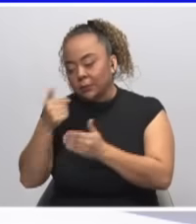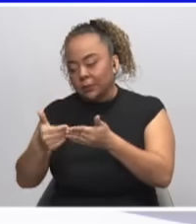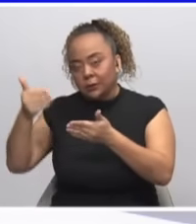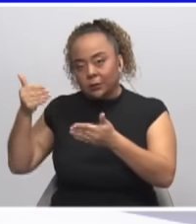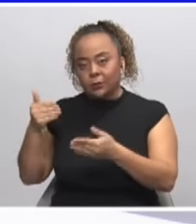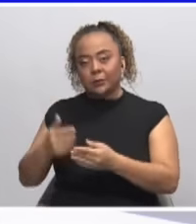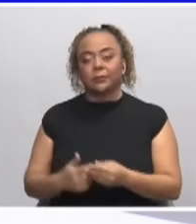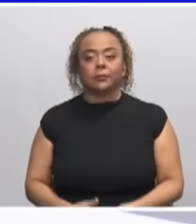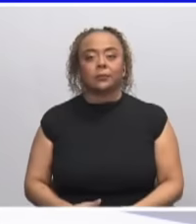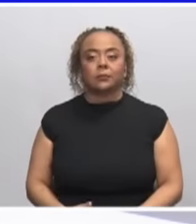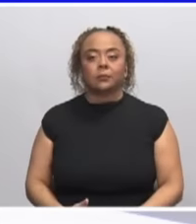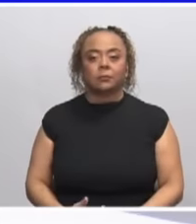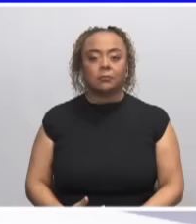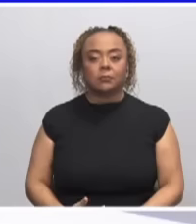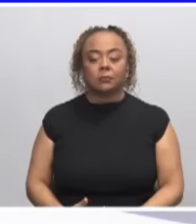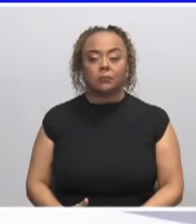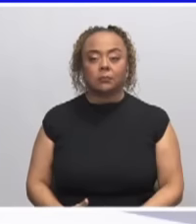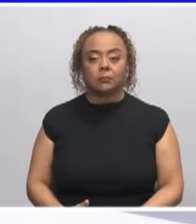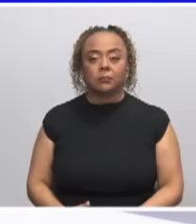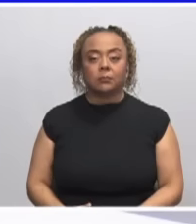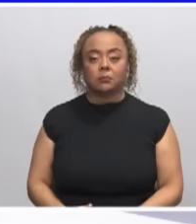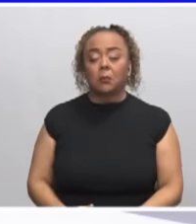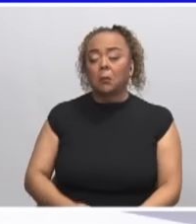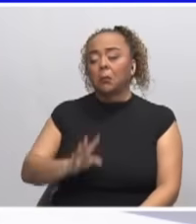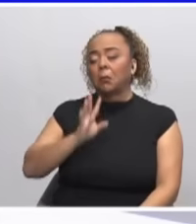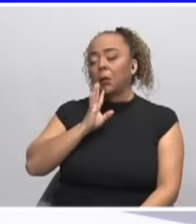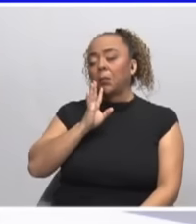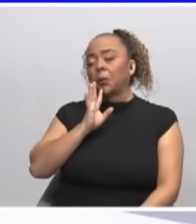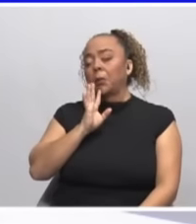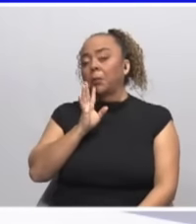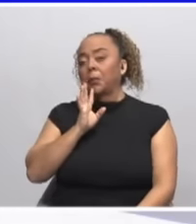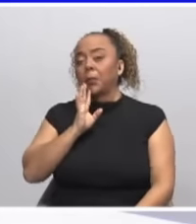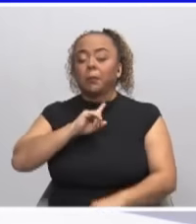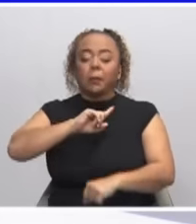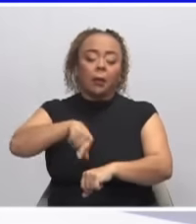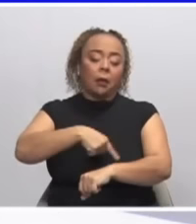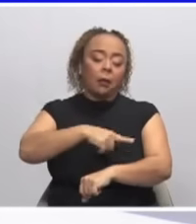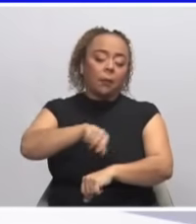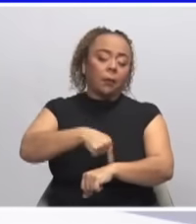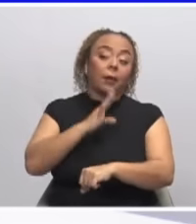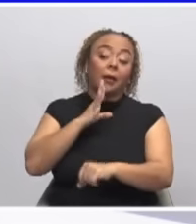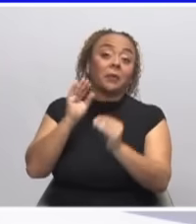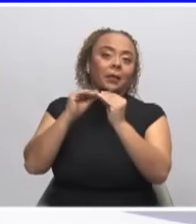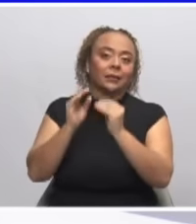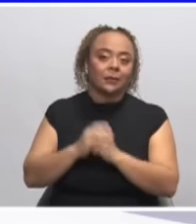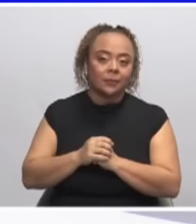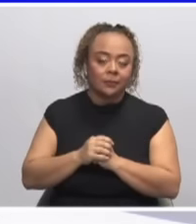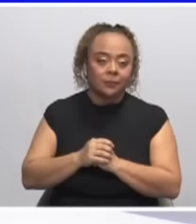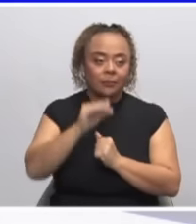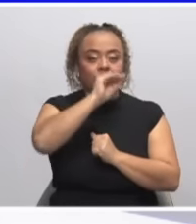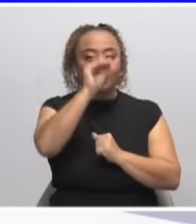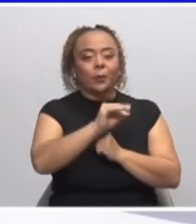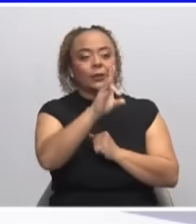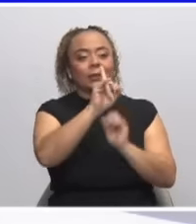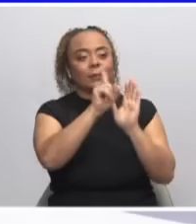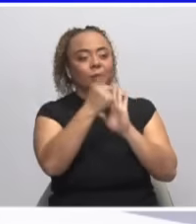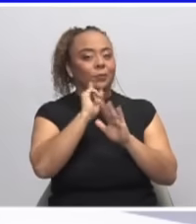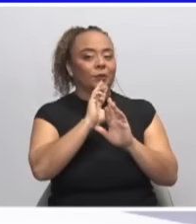anteriores distendido que de hecho se alarga más bien habla más promedio son 7 minutos por